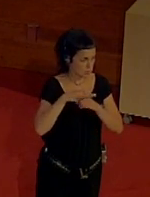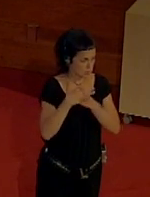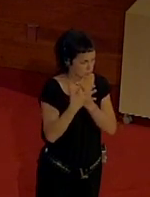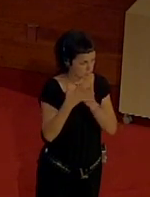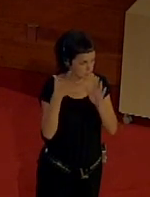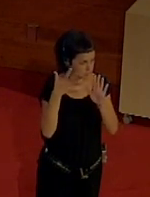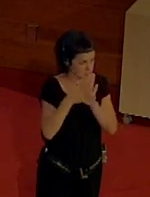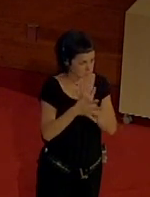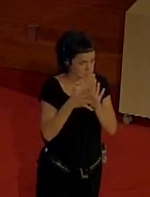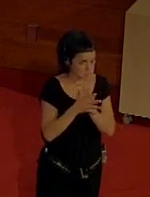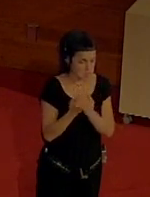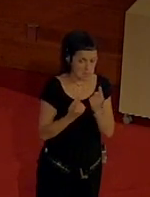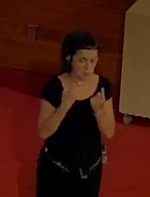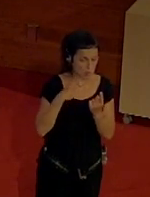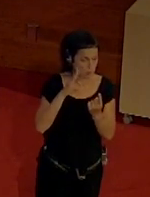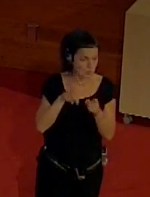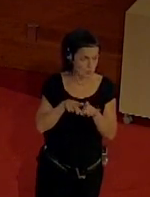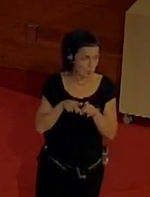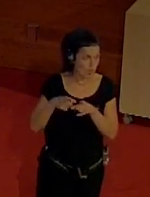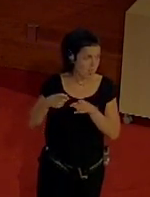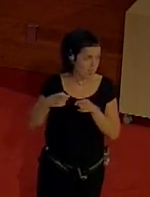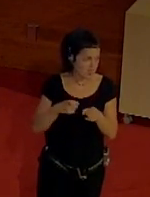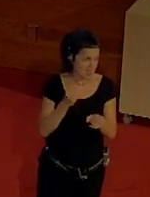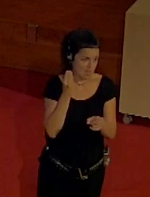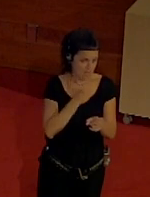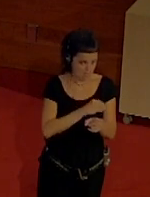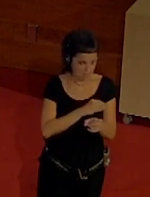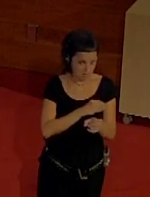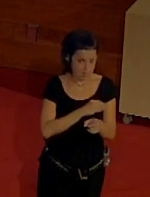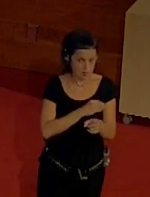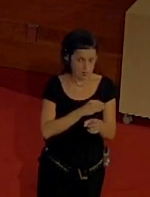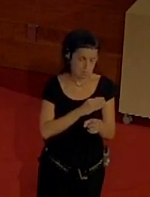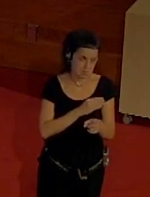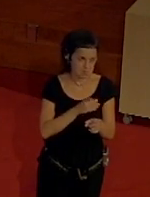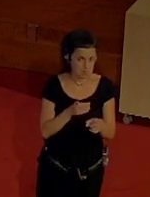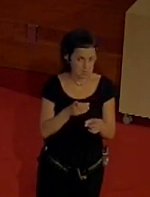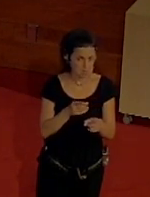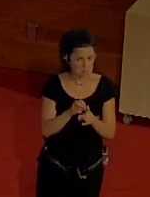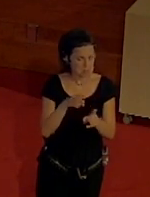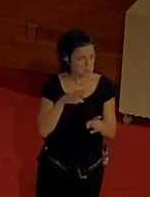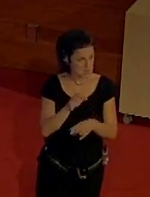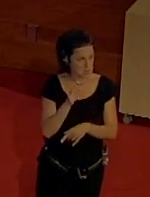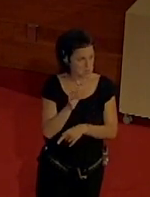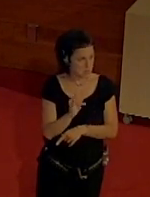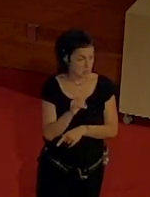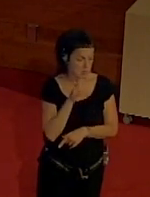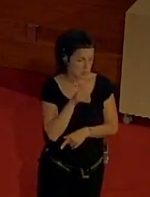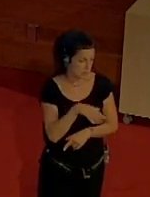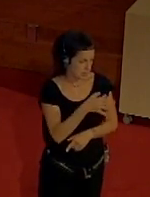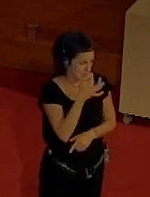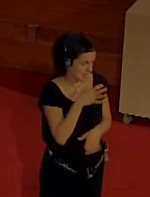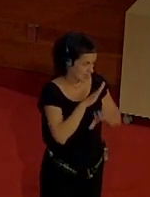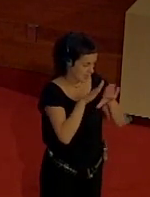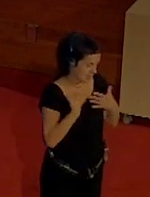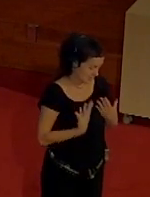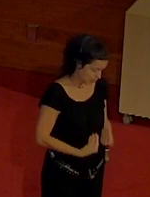consideran una nueva guerra fría arrancó por el punto positivo antes de marcarnos la tarde